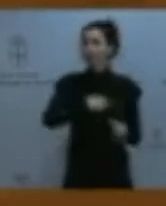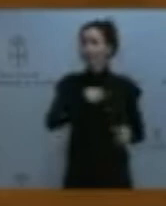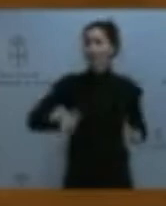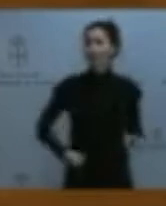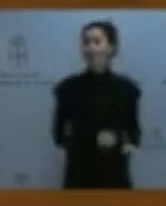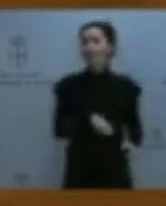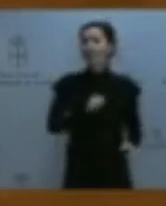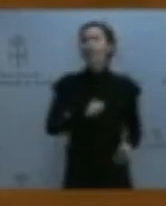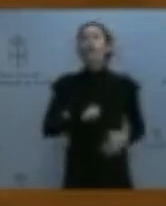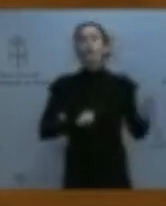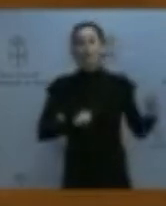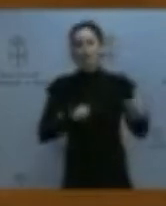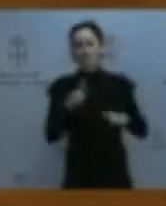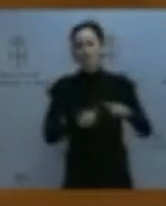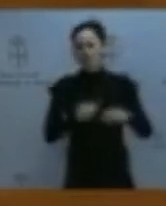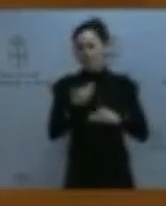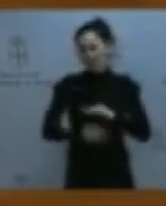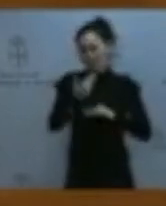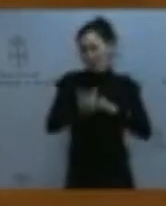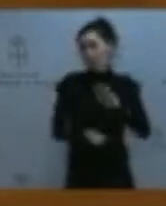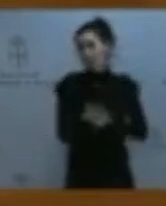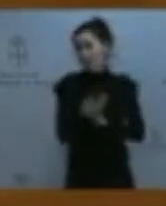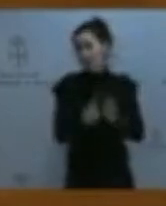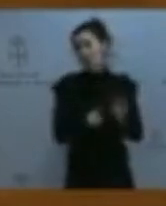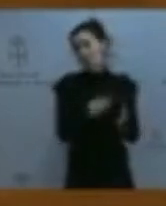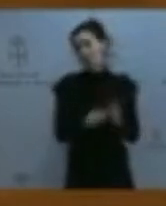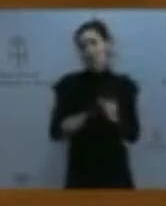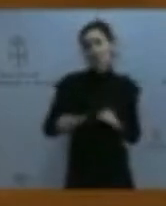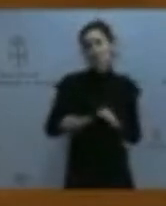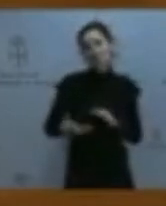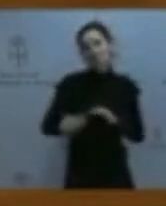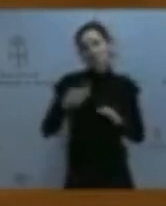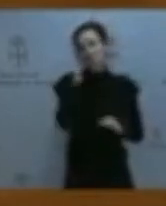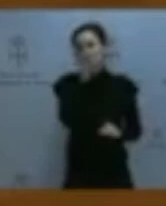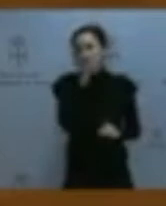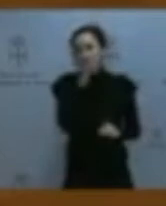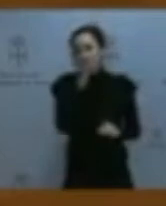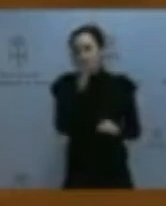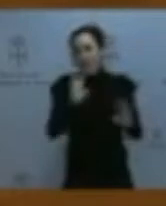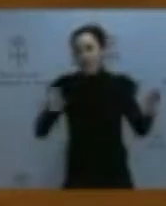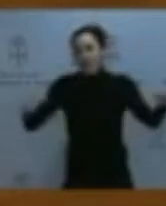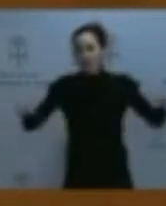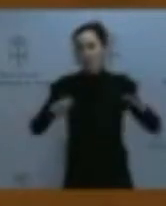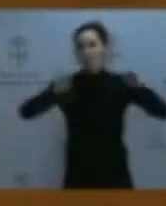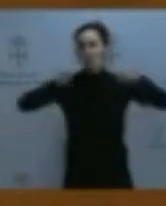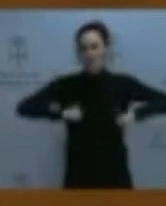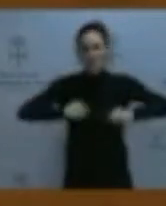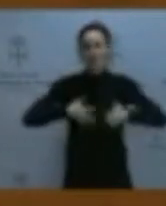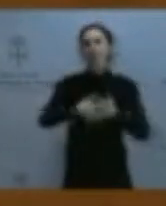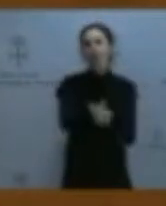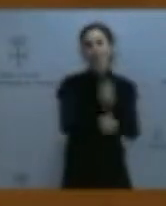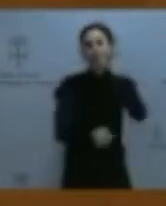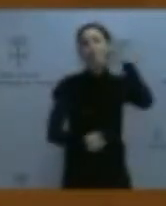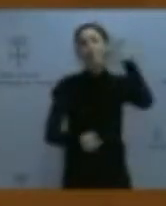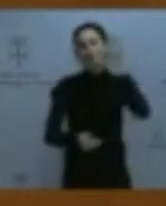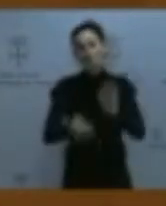preveíamos que ocurriría a medio plazo, como plan B del sistema, la gran coalición, se tuvo que adelantar. Y ya la